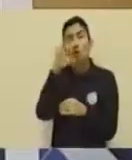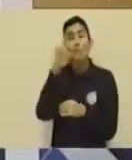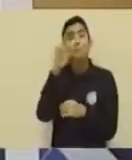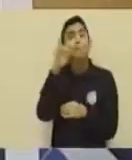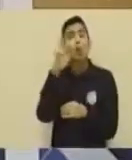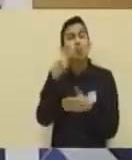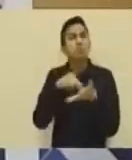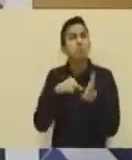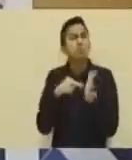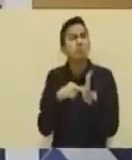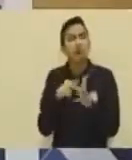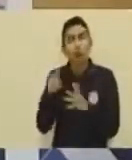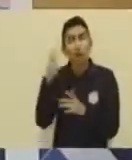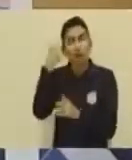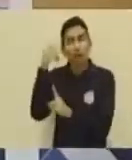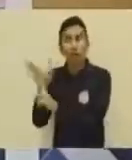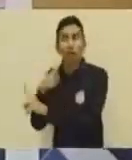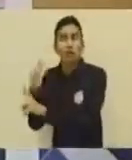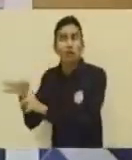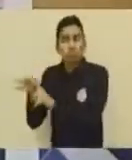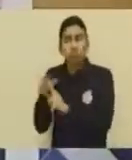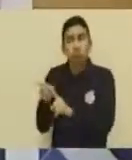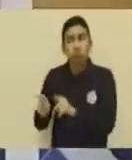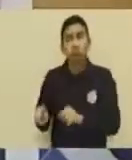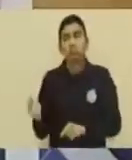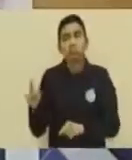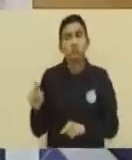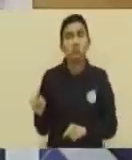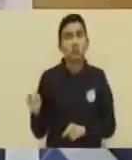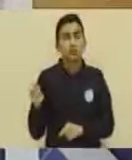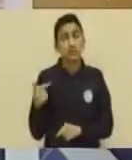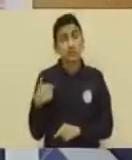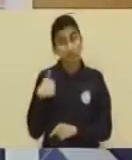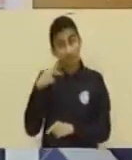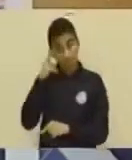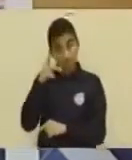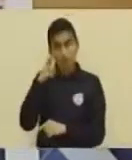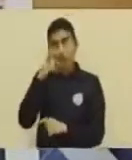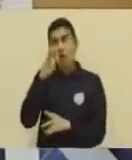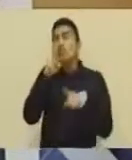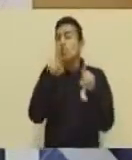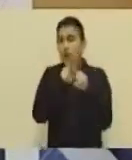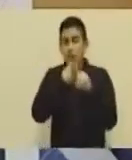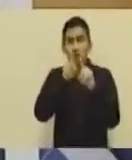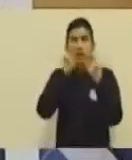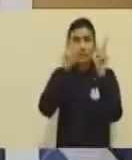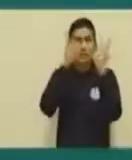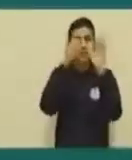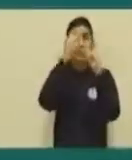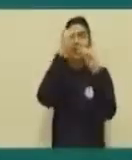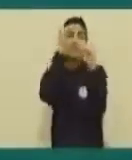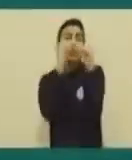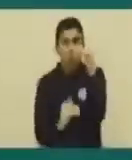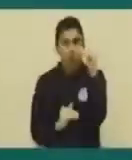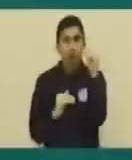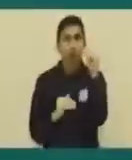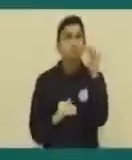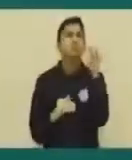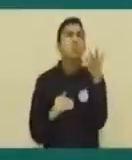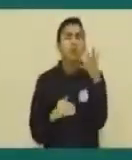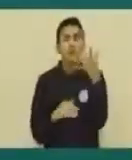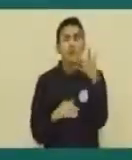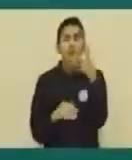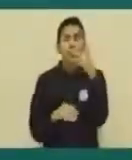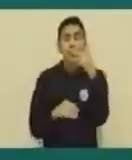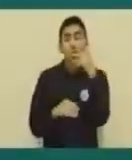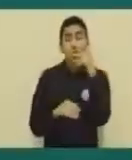niño. También hay otra cosa, la desigualdad. Puede ser que el abusador es más grande o